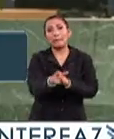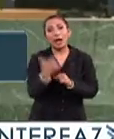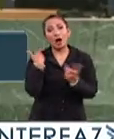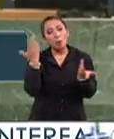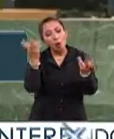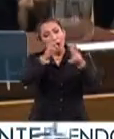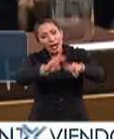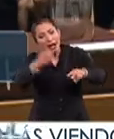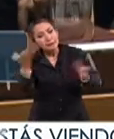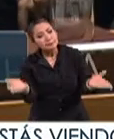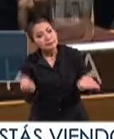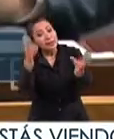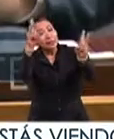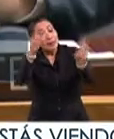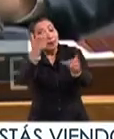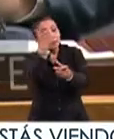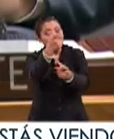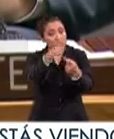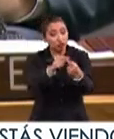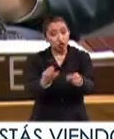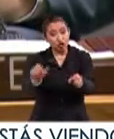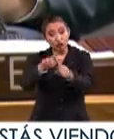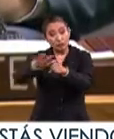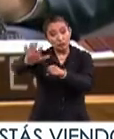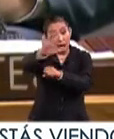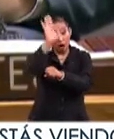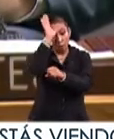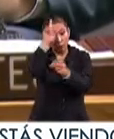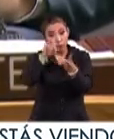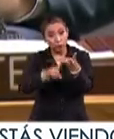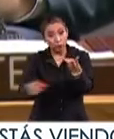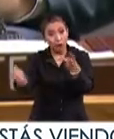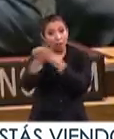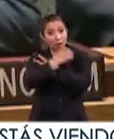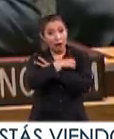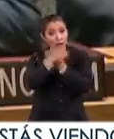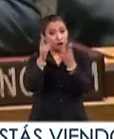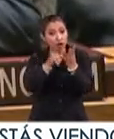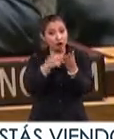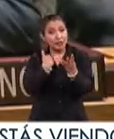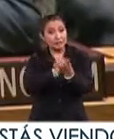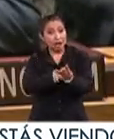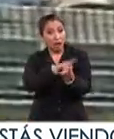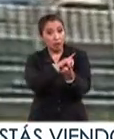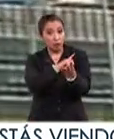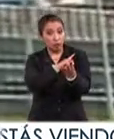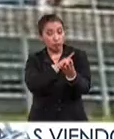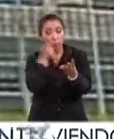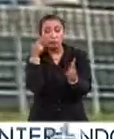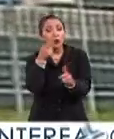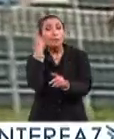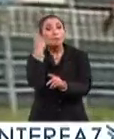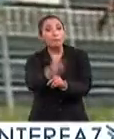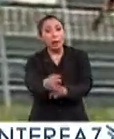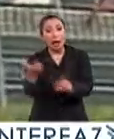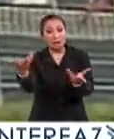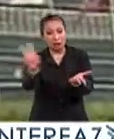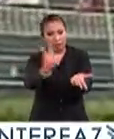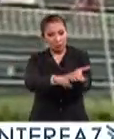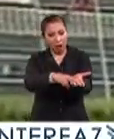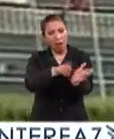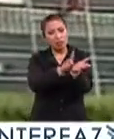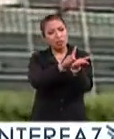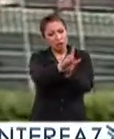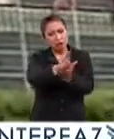promover el análisis de asuntos económicos, sociales, culturales, educativos y sanitarios, con la intención de hacer válidos